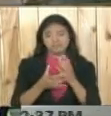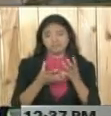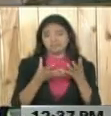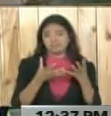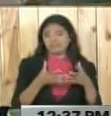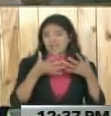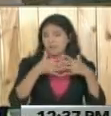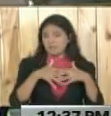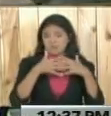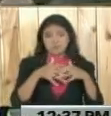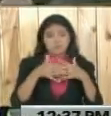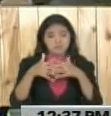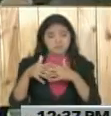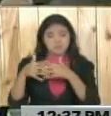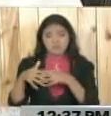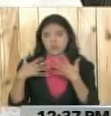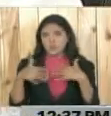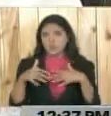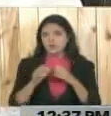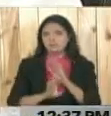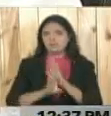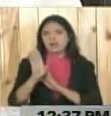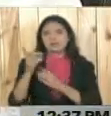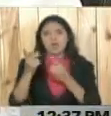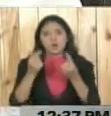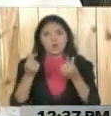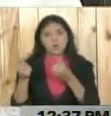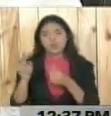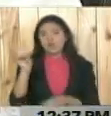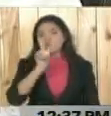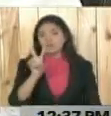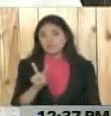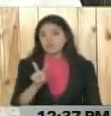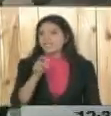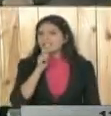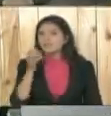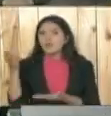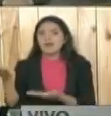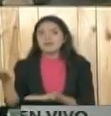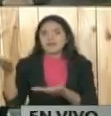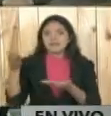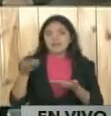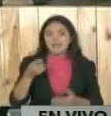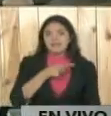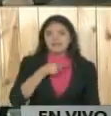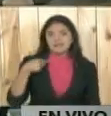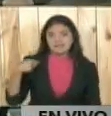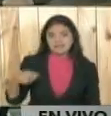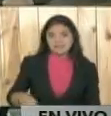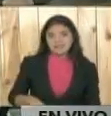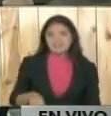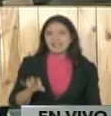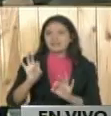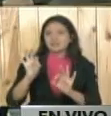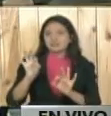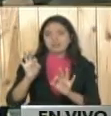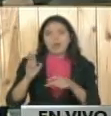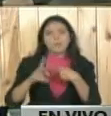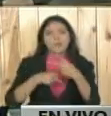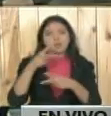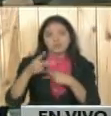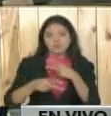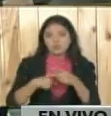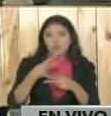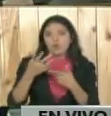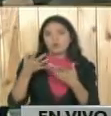de maquinarias impresionante para el desarrollo económico de Venezuela de la China, de sectores específicos para la producción